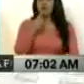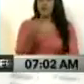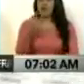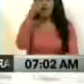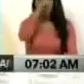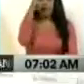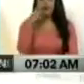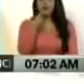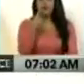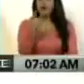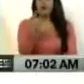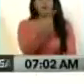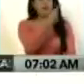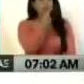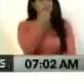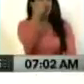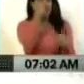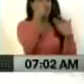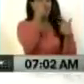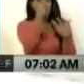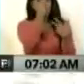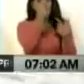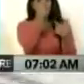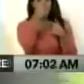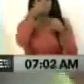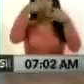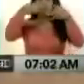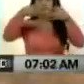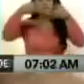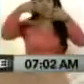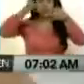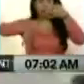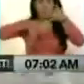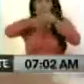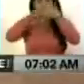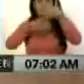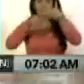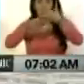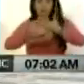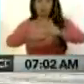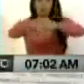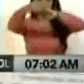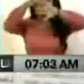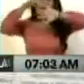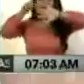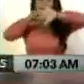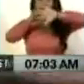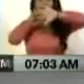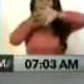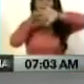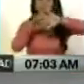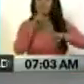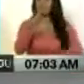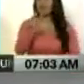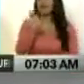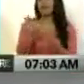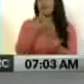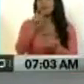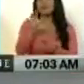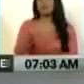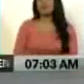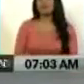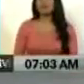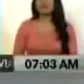que te decía, pregúntame dónde están los Leones del Caracas. Ahí están de último, pero si lo volteamos, estarían de primero. ¿Eh? Ay, un chico, mal chiste. No seas malo. La